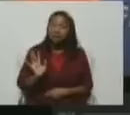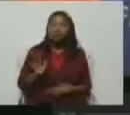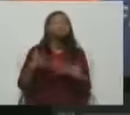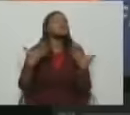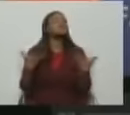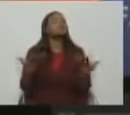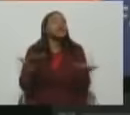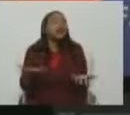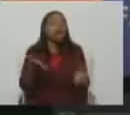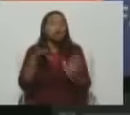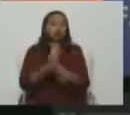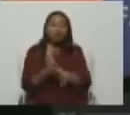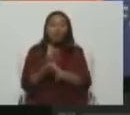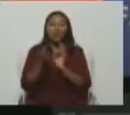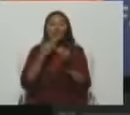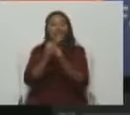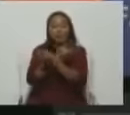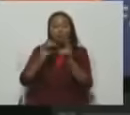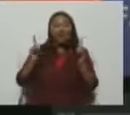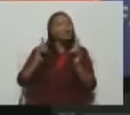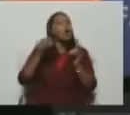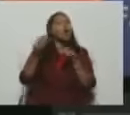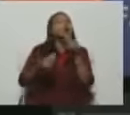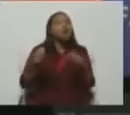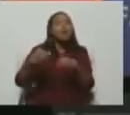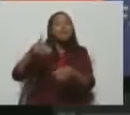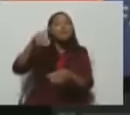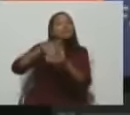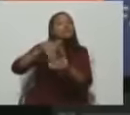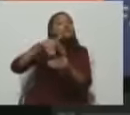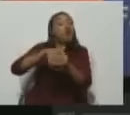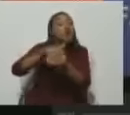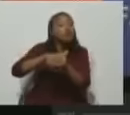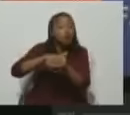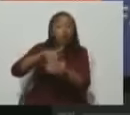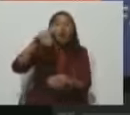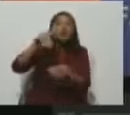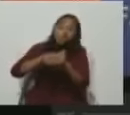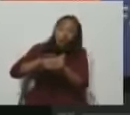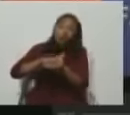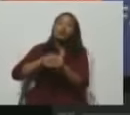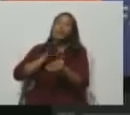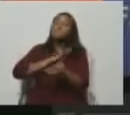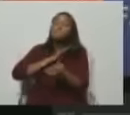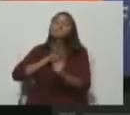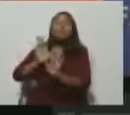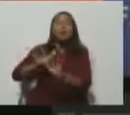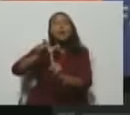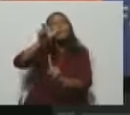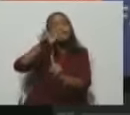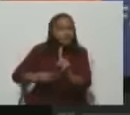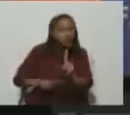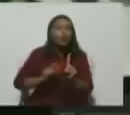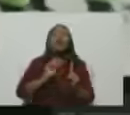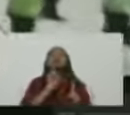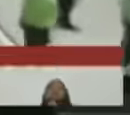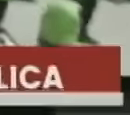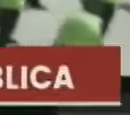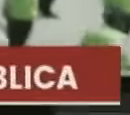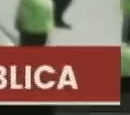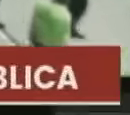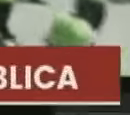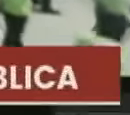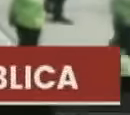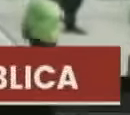pues en el voto universal, directo, secreto del ciudadano, sustituirlo por